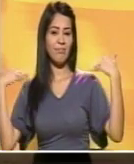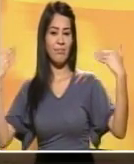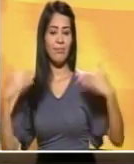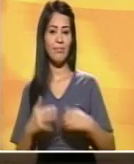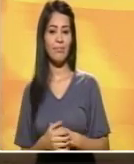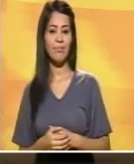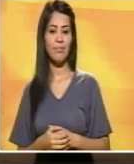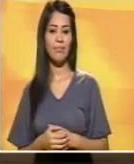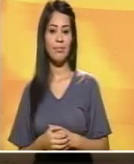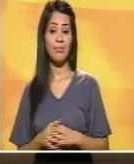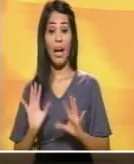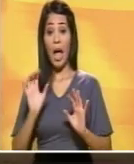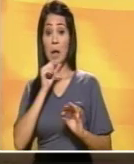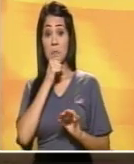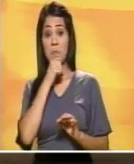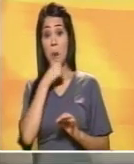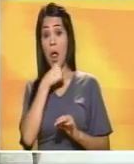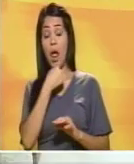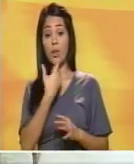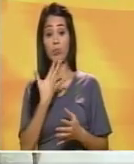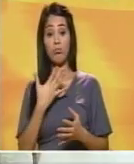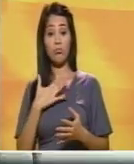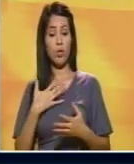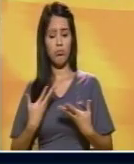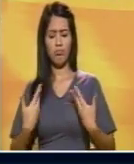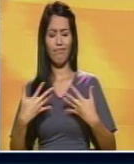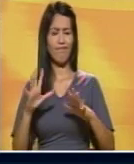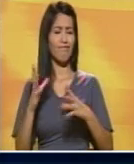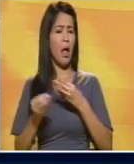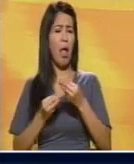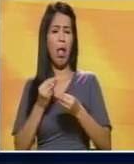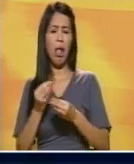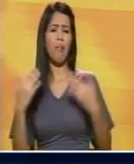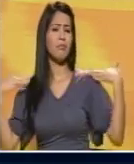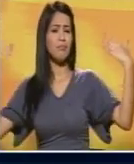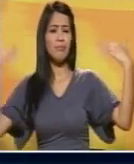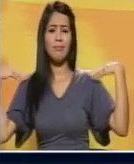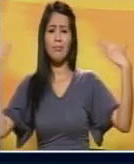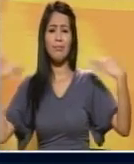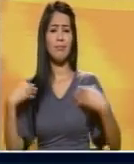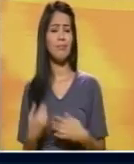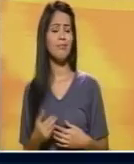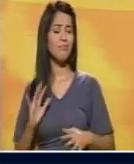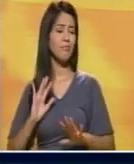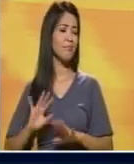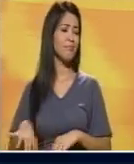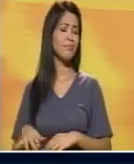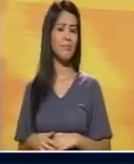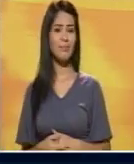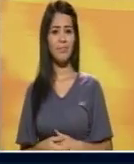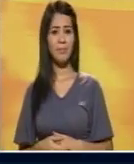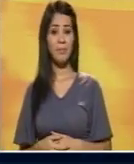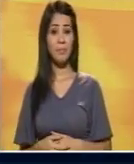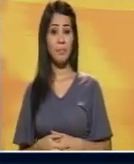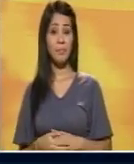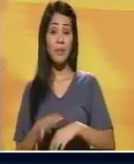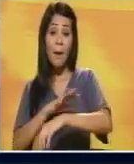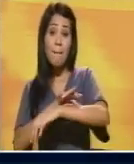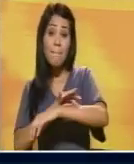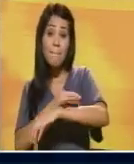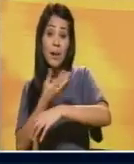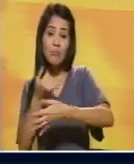ser viejo, se entrega, no hace ejercicio, se abandona. Y entonces la masa